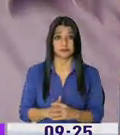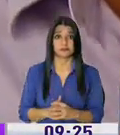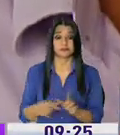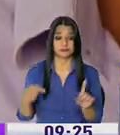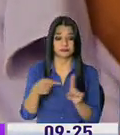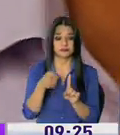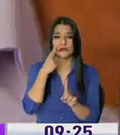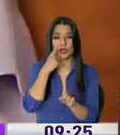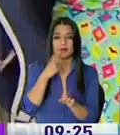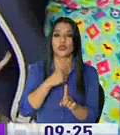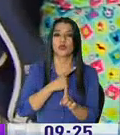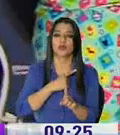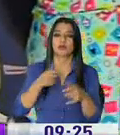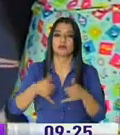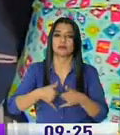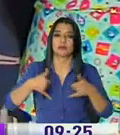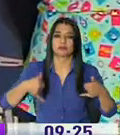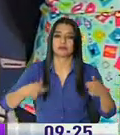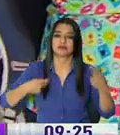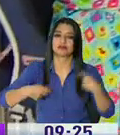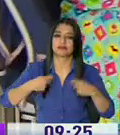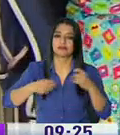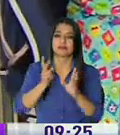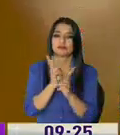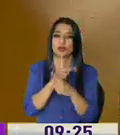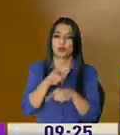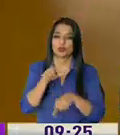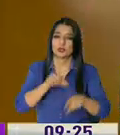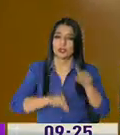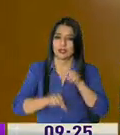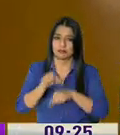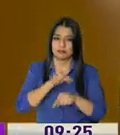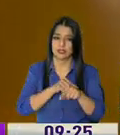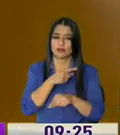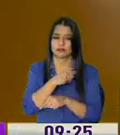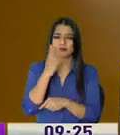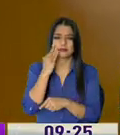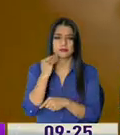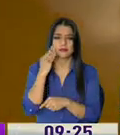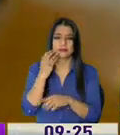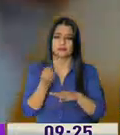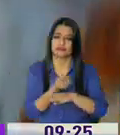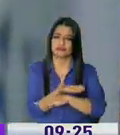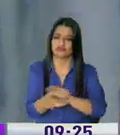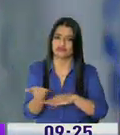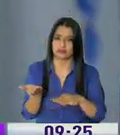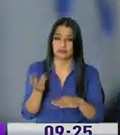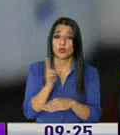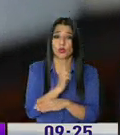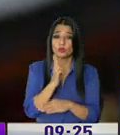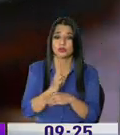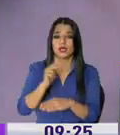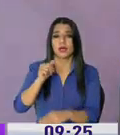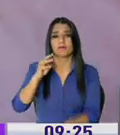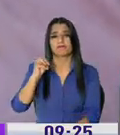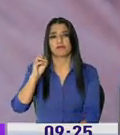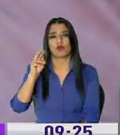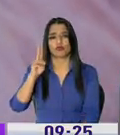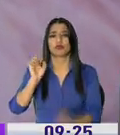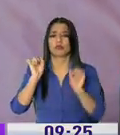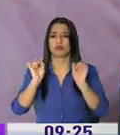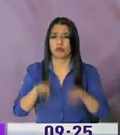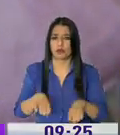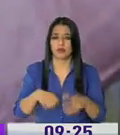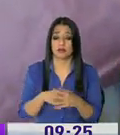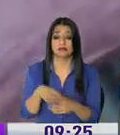es propietario de un local de venta de productos químicos, recomienda el uso de amonio cuaternario. Asegura que